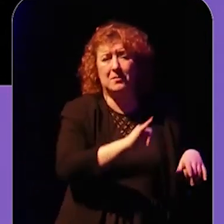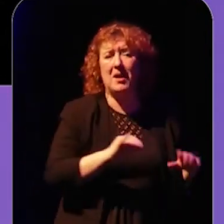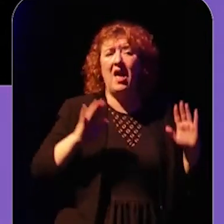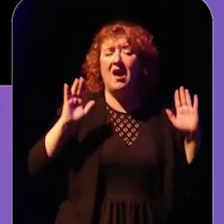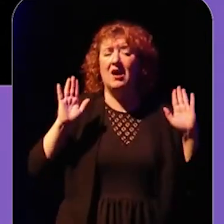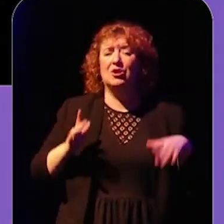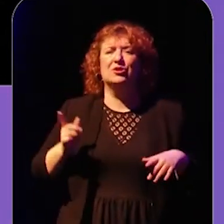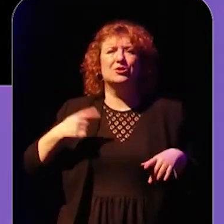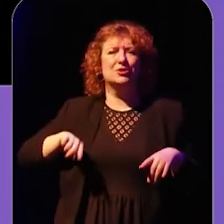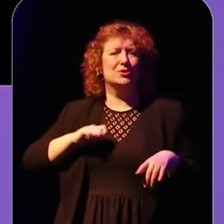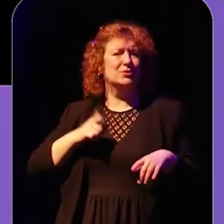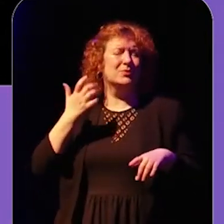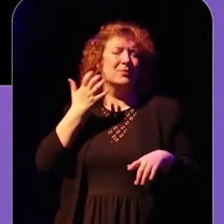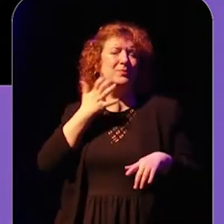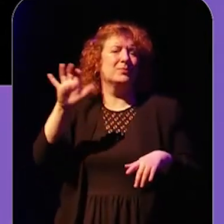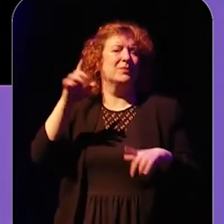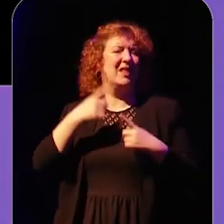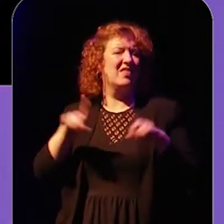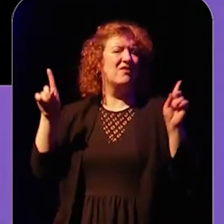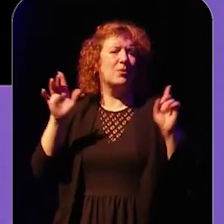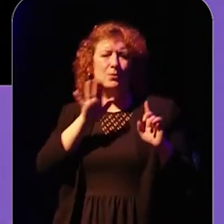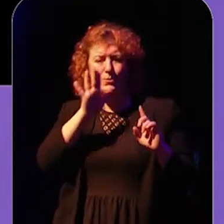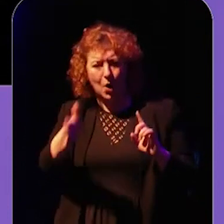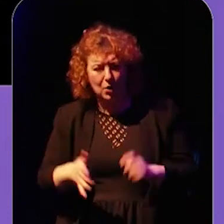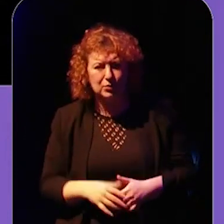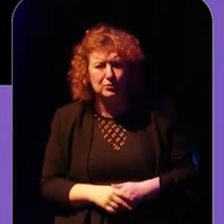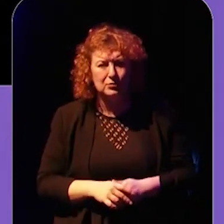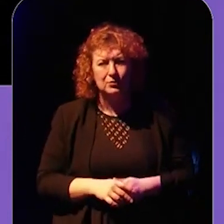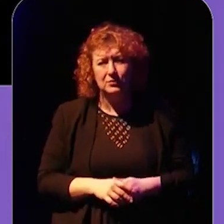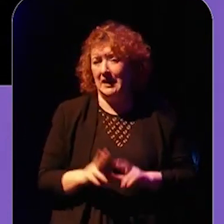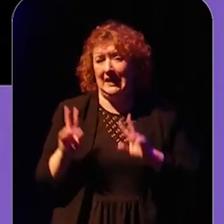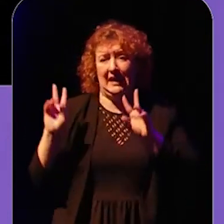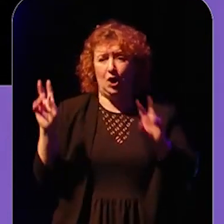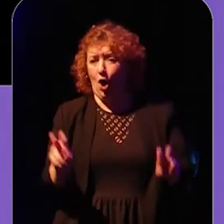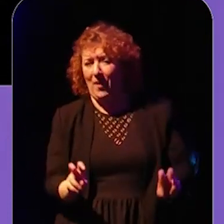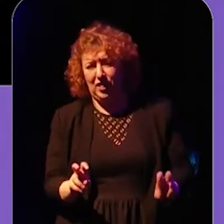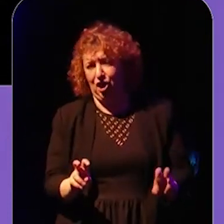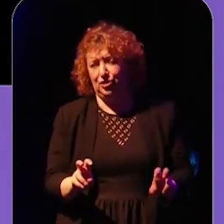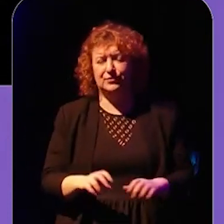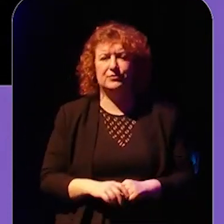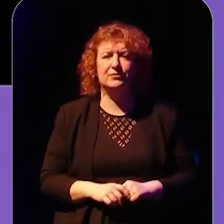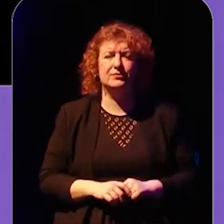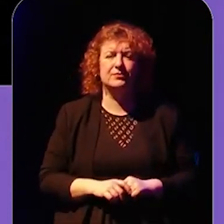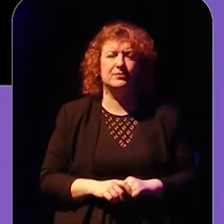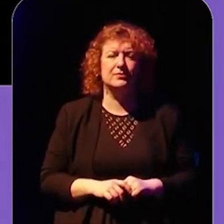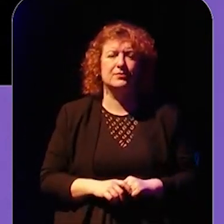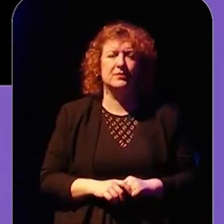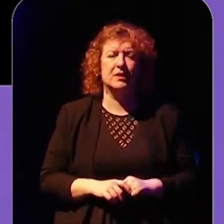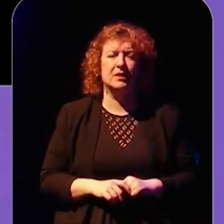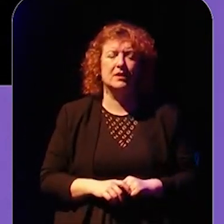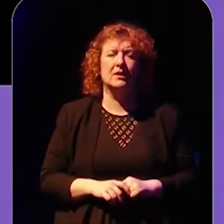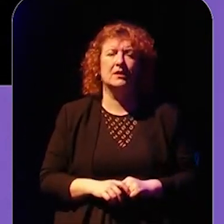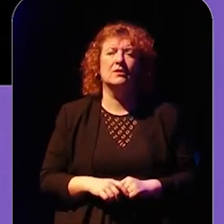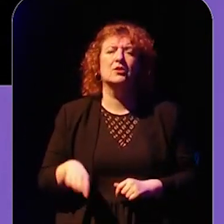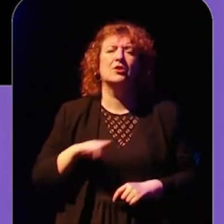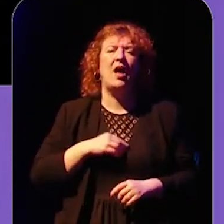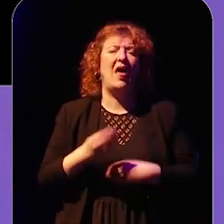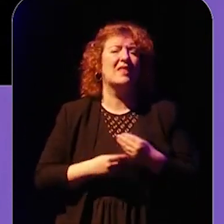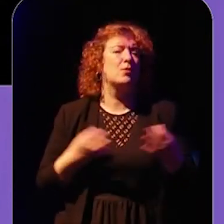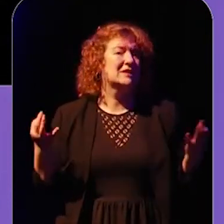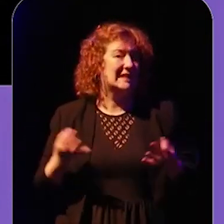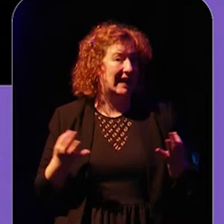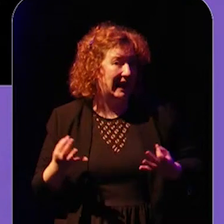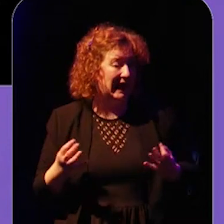final, digamos que lo que nos hace únicos es la innovación. Como ha comentado antes Adela, tanto en el qué